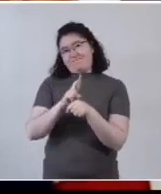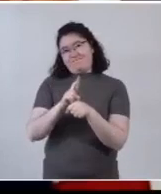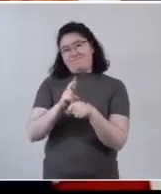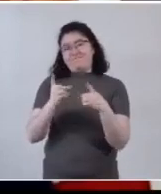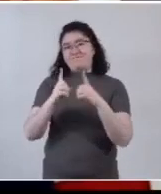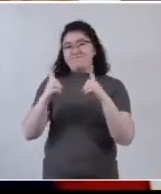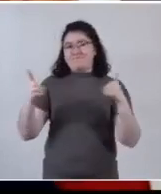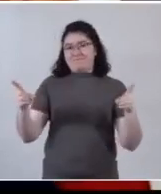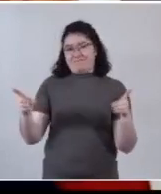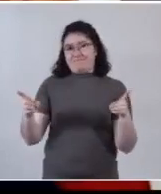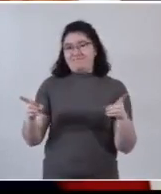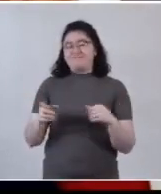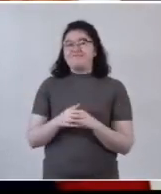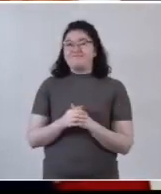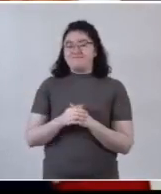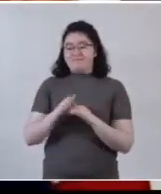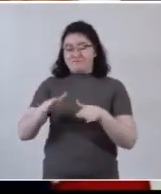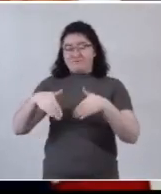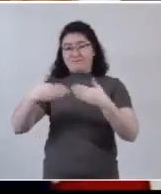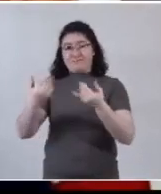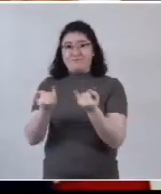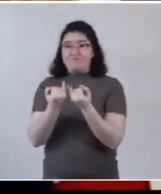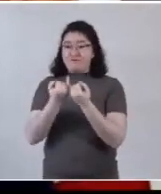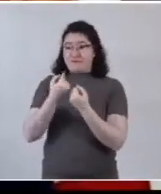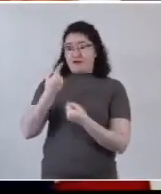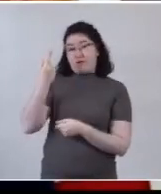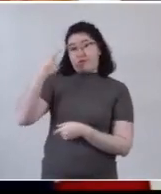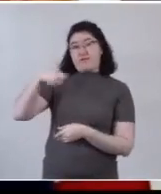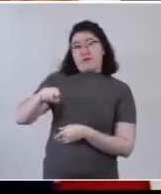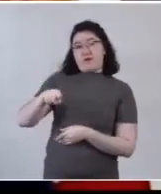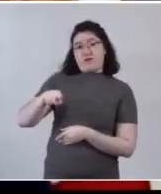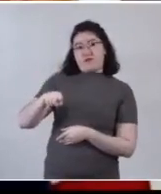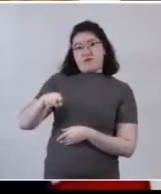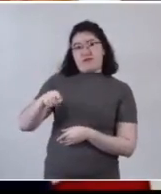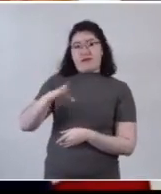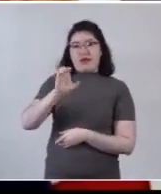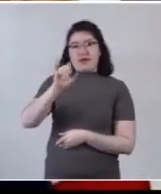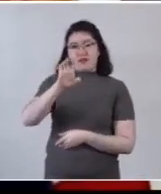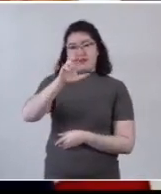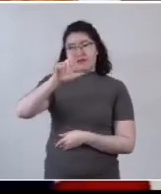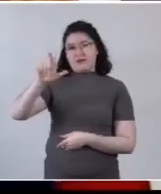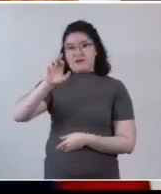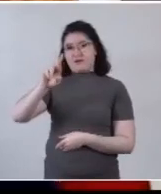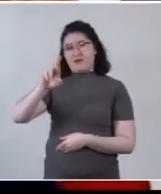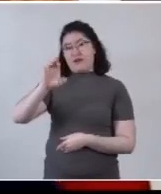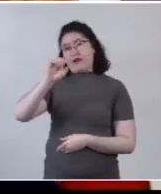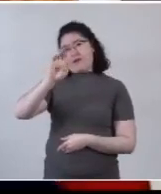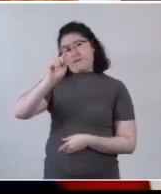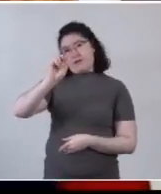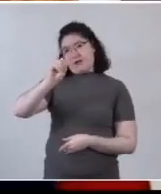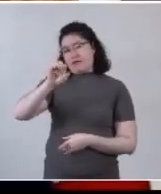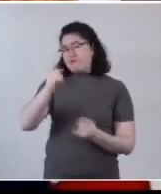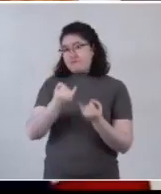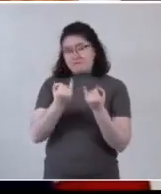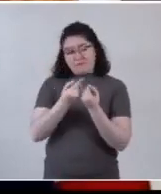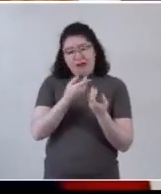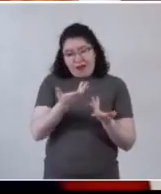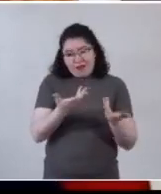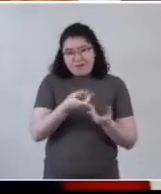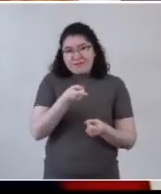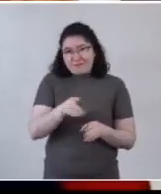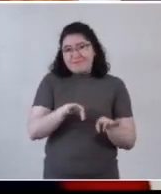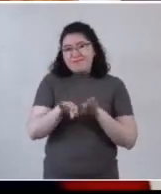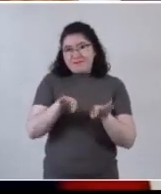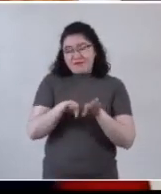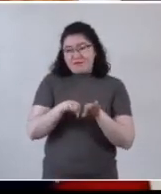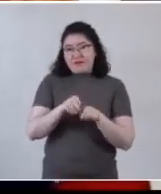por instrucciones del canciller Ebrard hicieron posible esto, en especial al